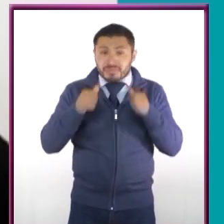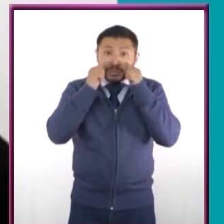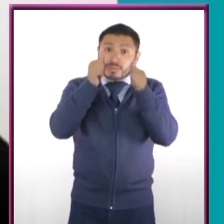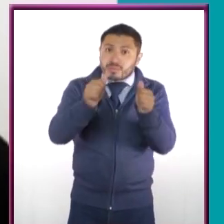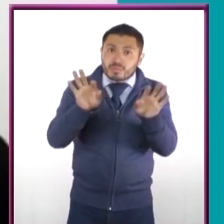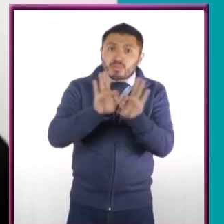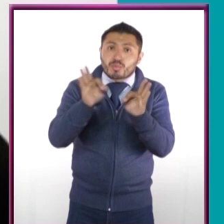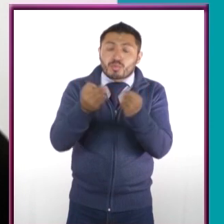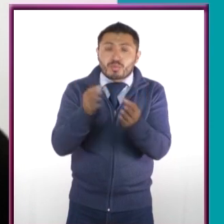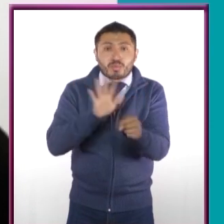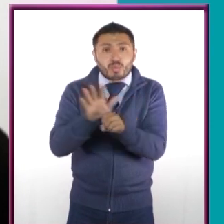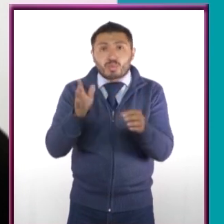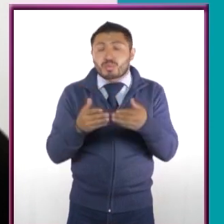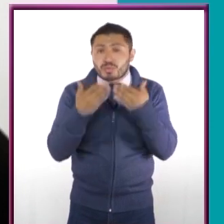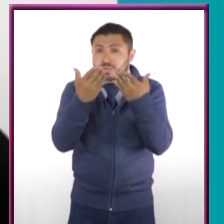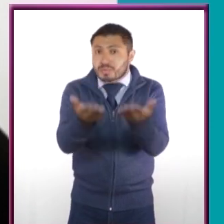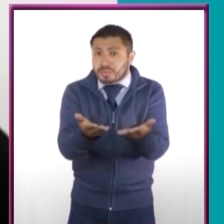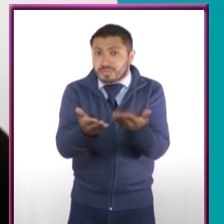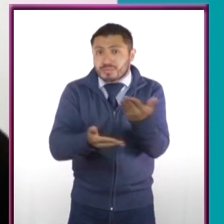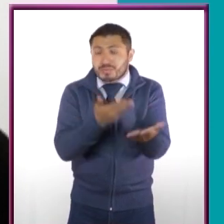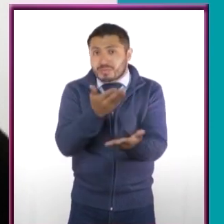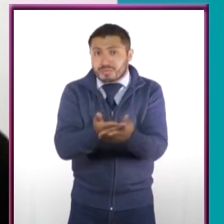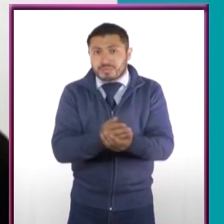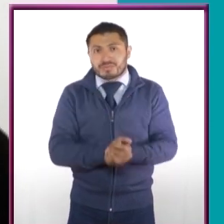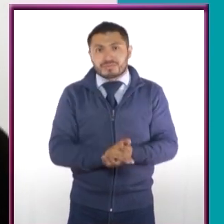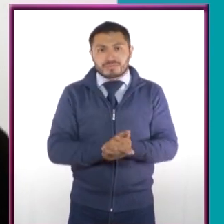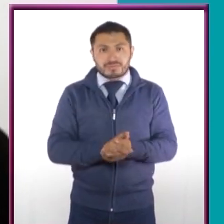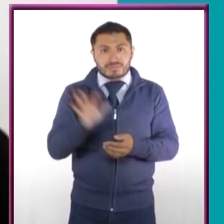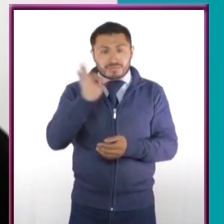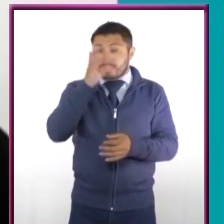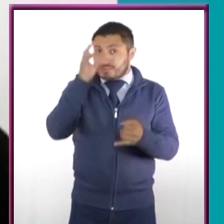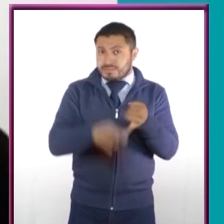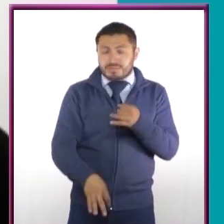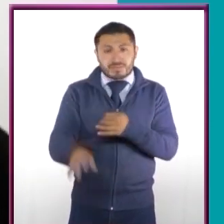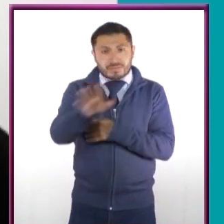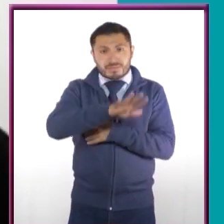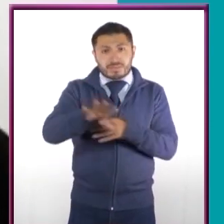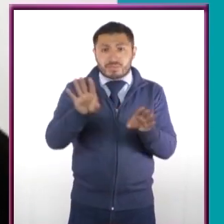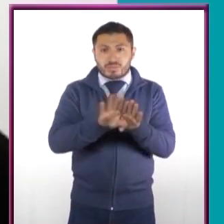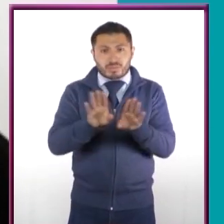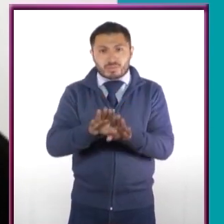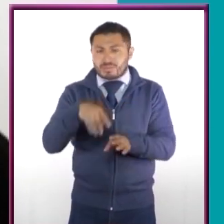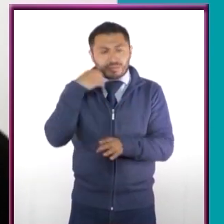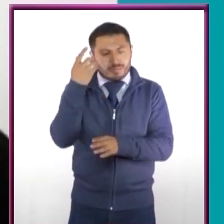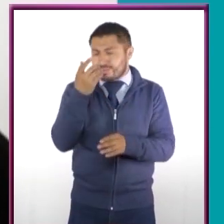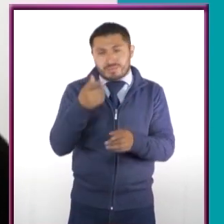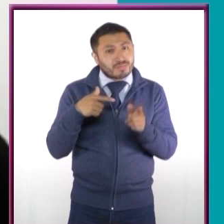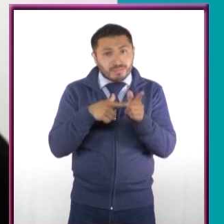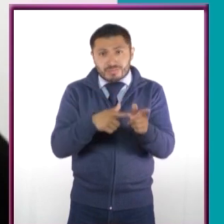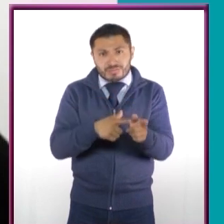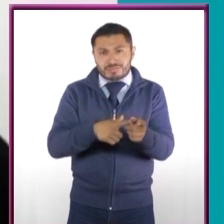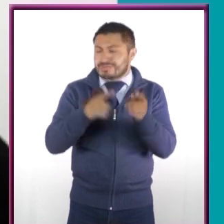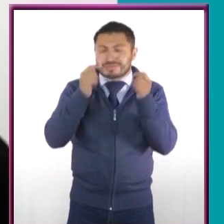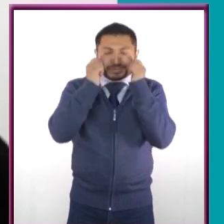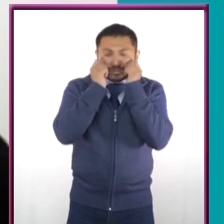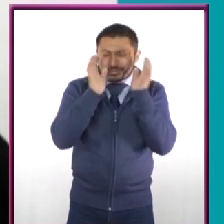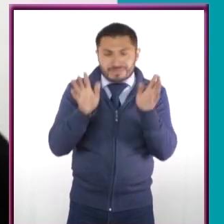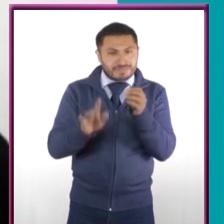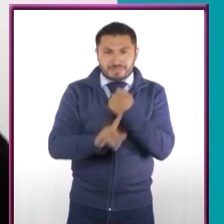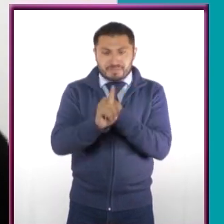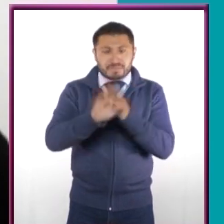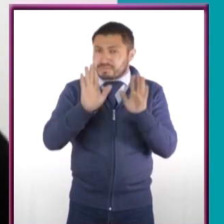se les atiende. Si al final ellos deciden no seguir tomando el servicio, no hay ningún